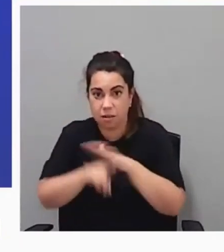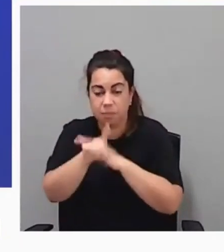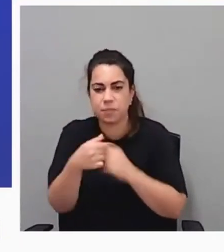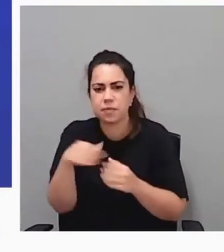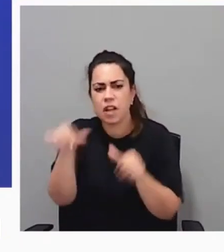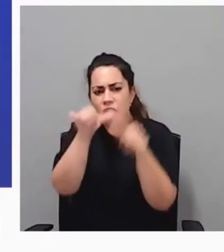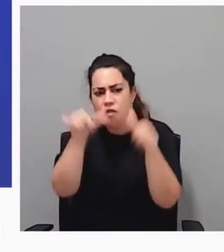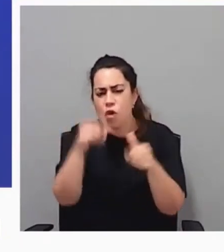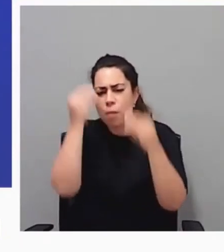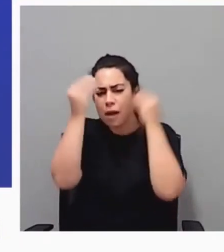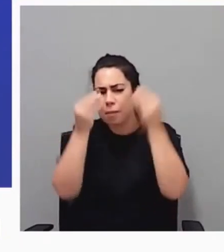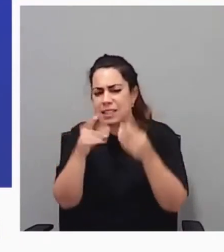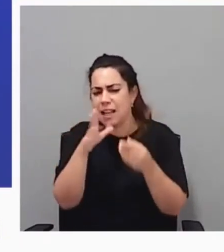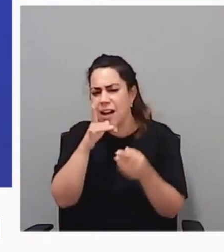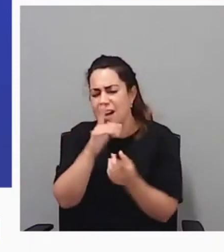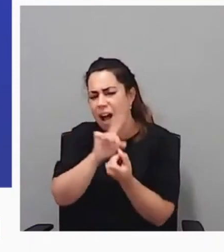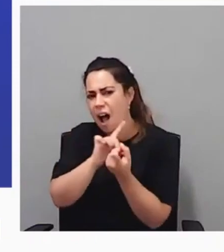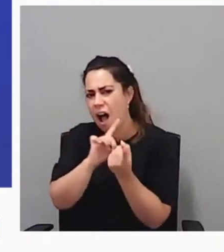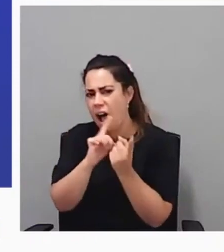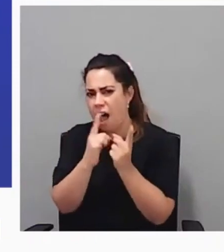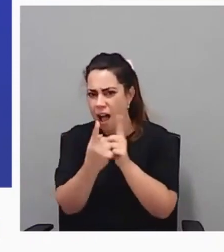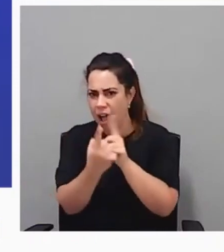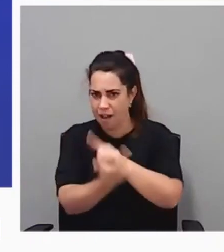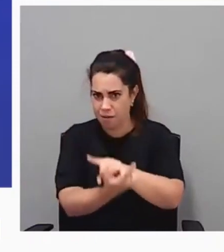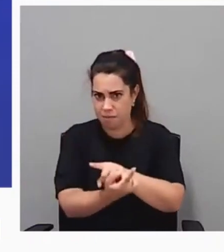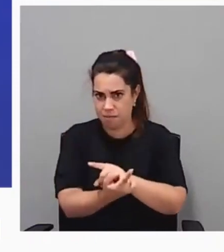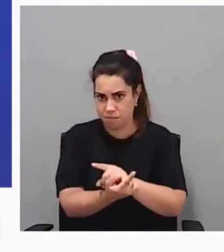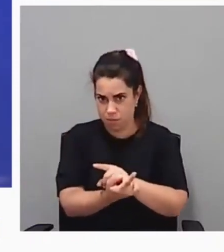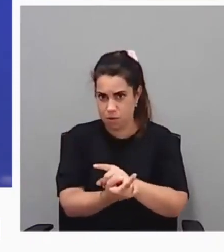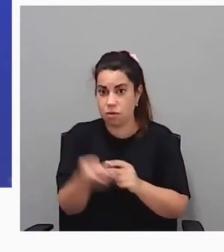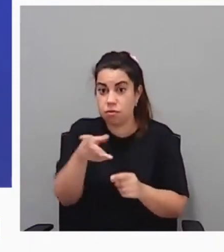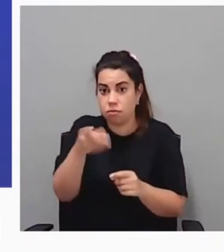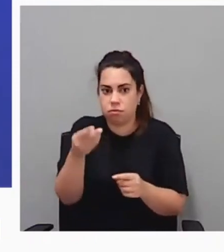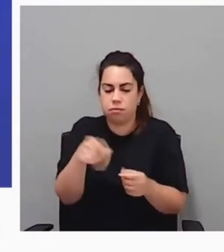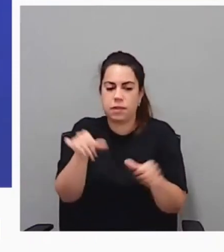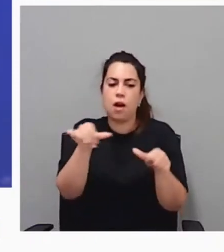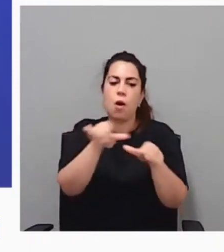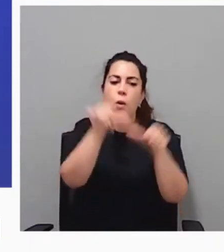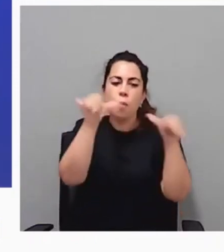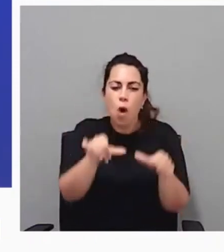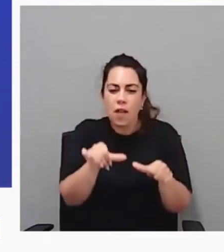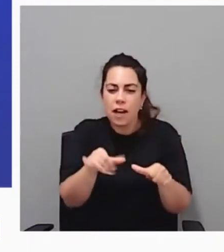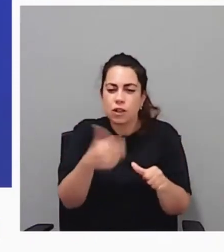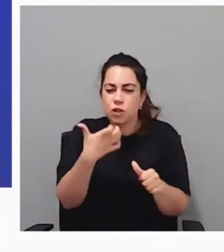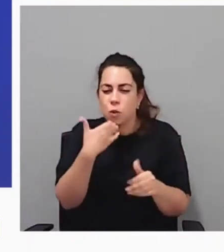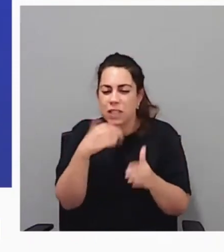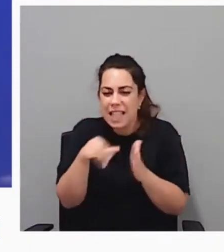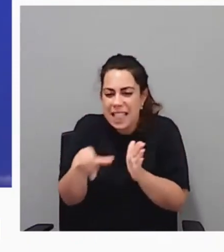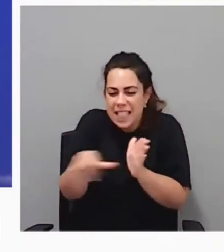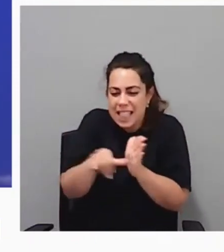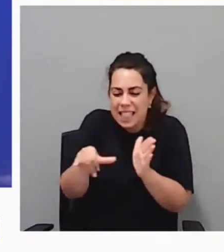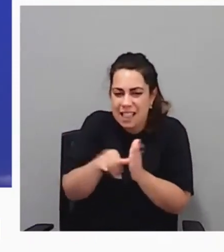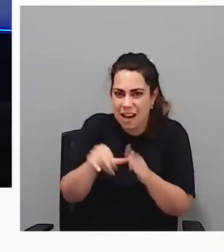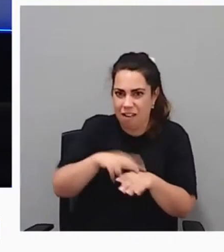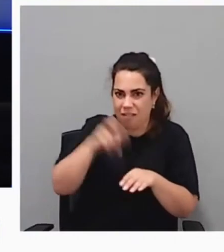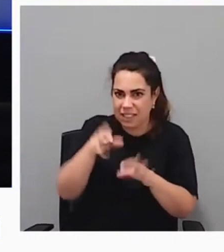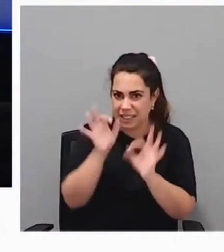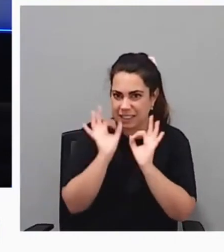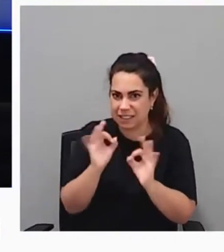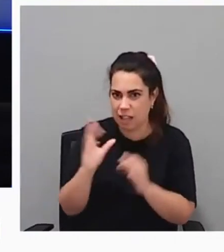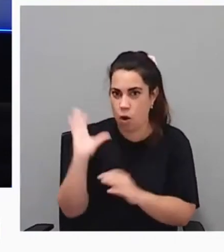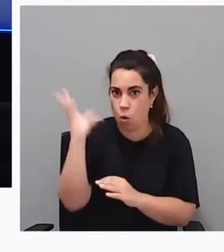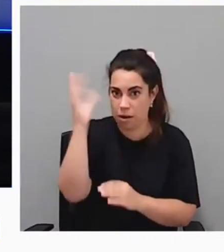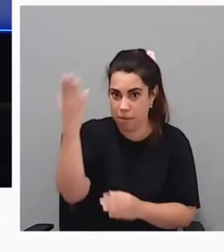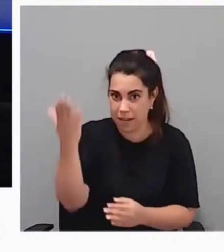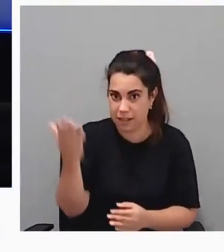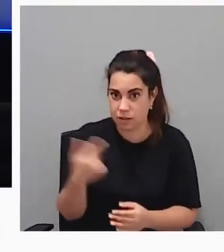está cambiando. Son modelos que son más analógicos, más cercanos a la física del universo. Y lo primero que hizo